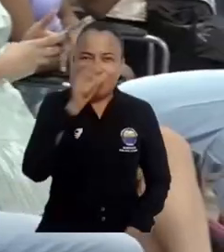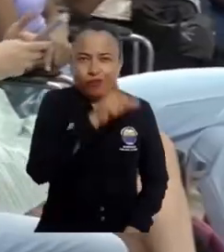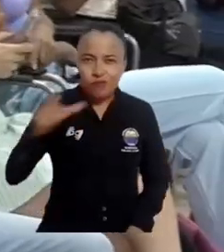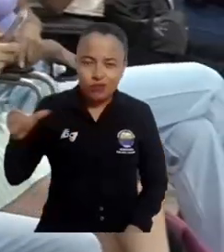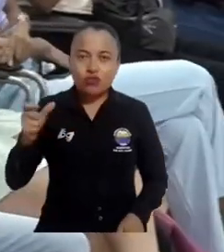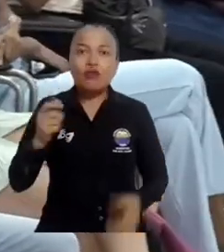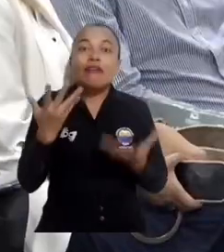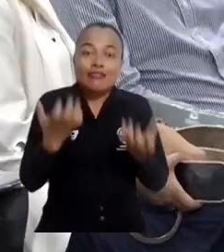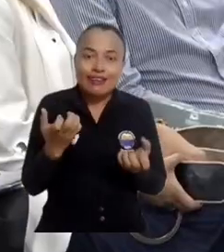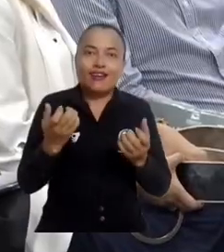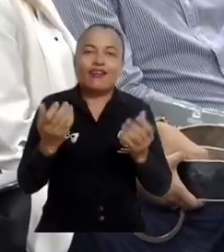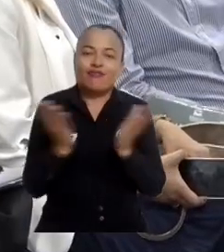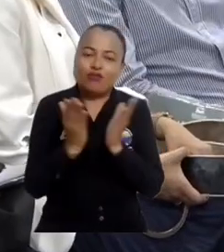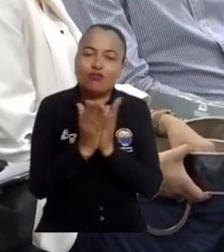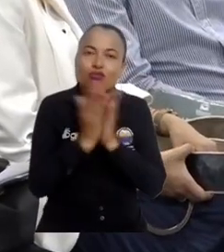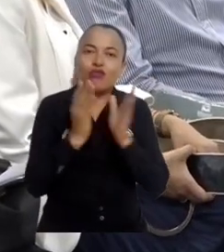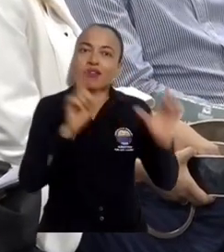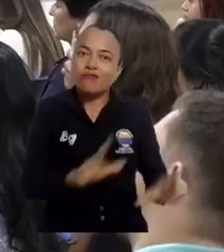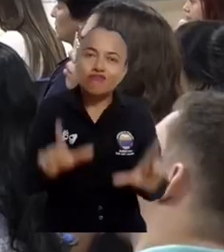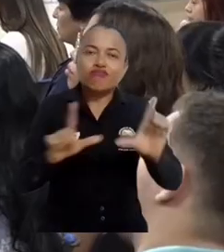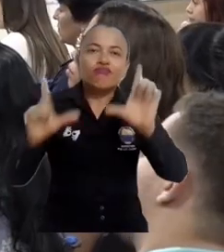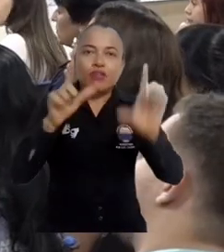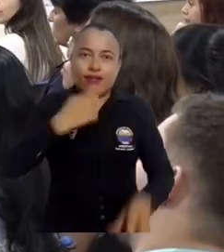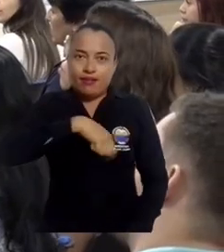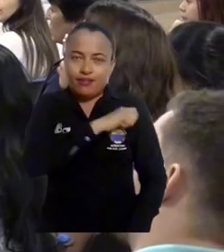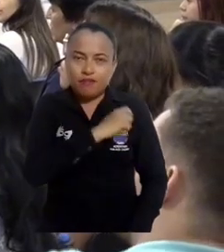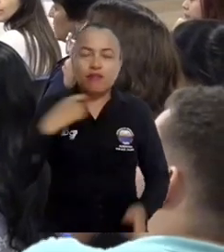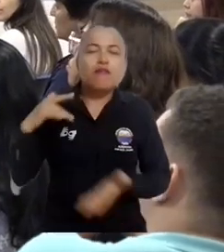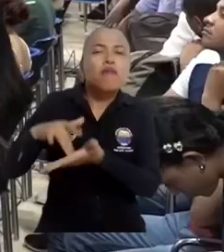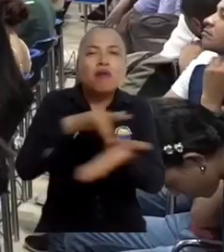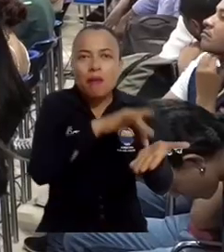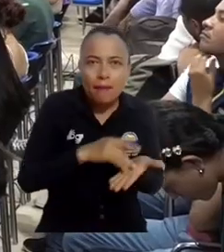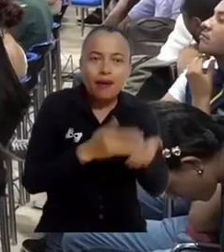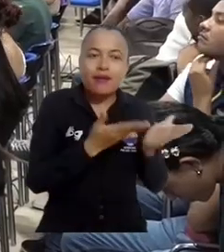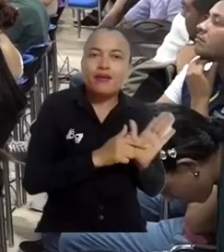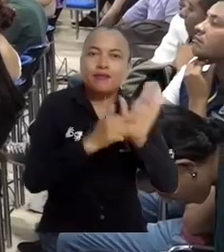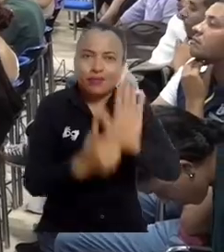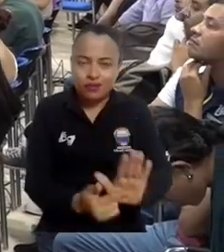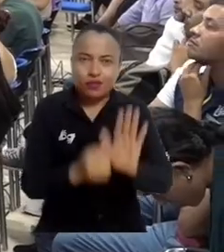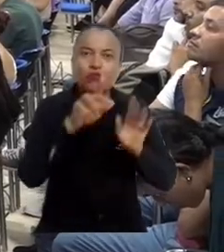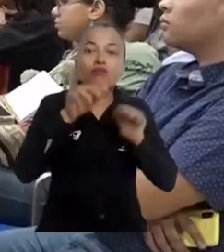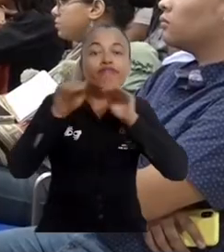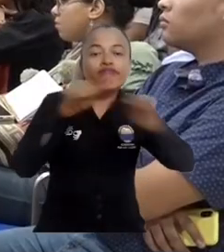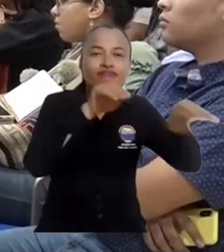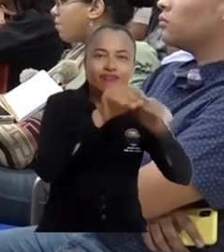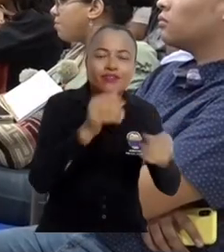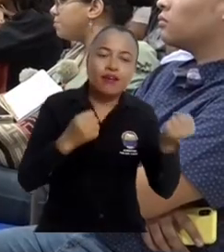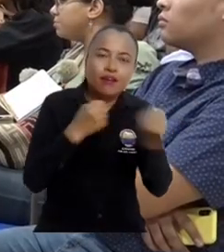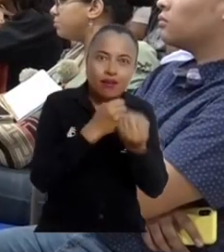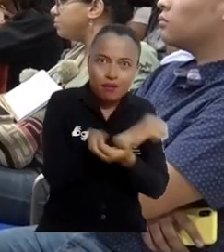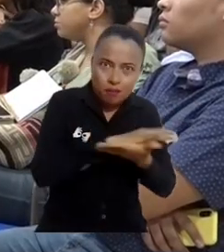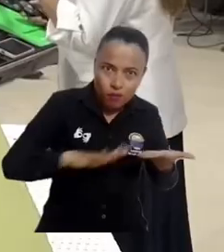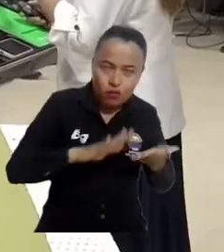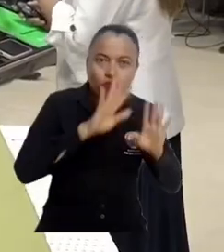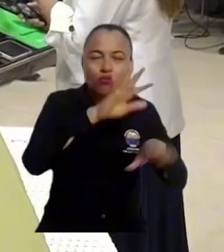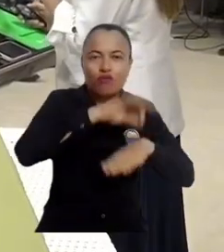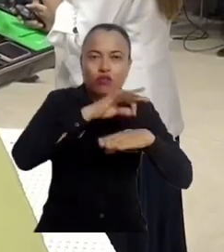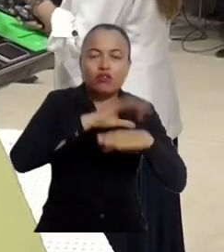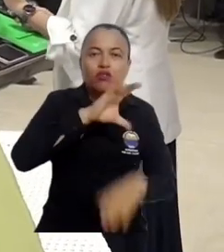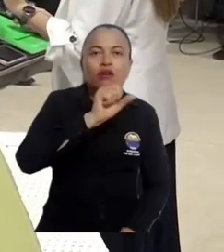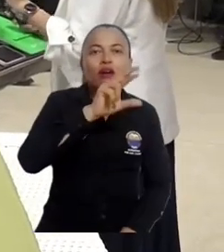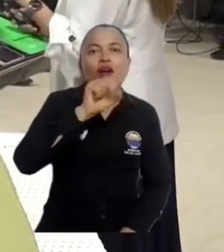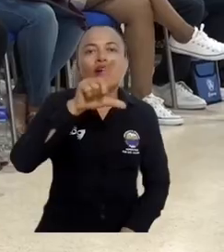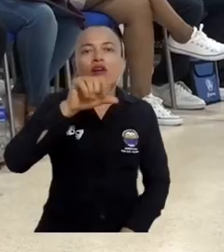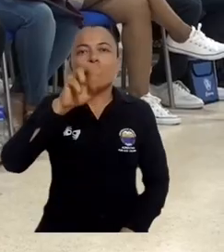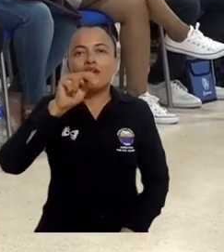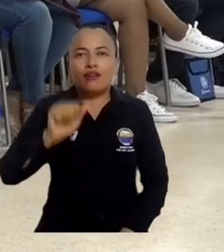Más de 200 personas que desean realizar sus estudios de posgrado en España asistieron a la presentación de la convocatoria de becas de la Fundación